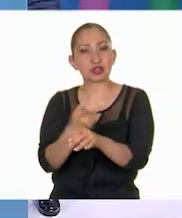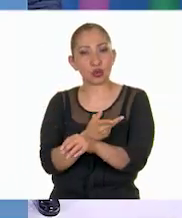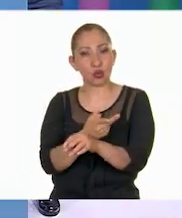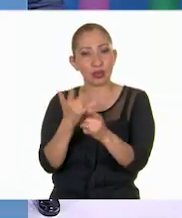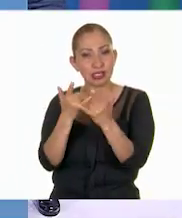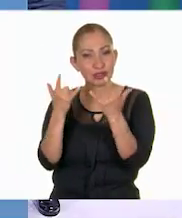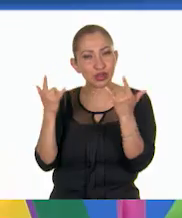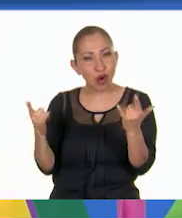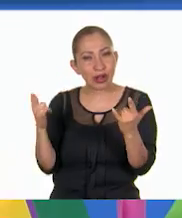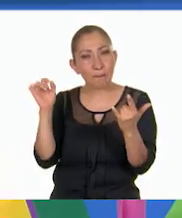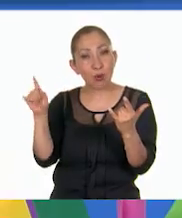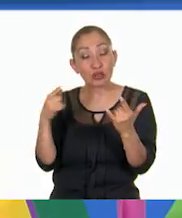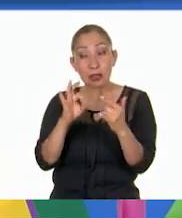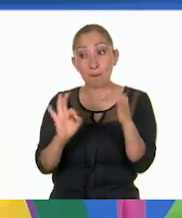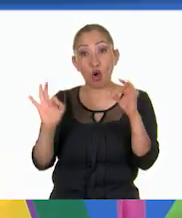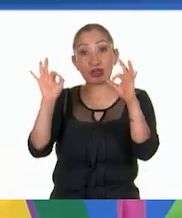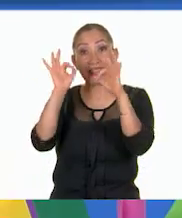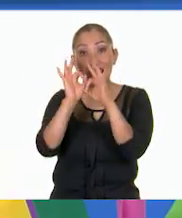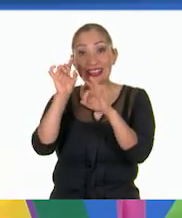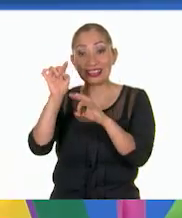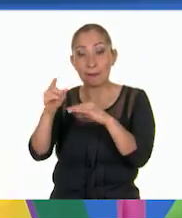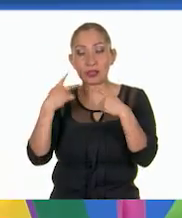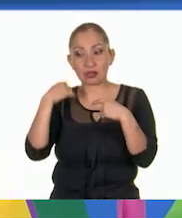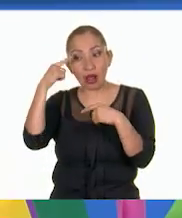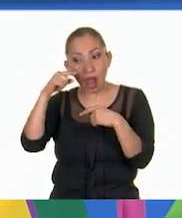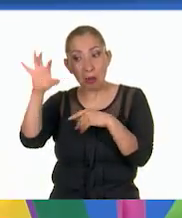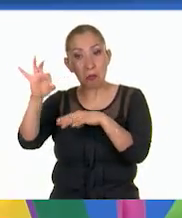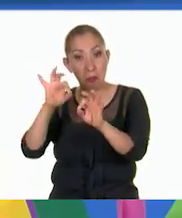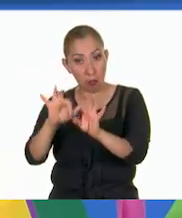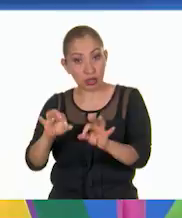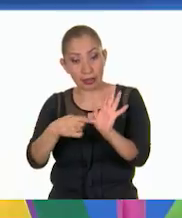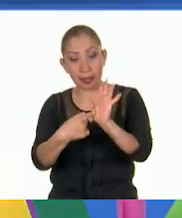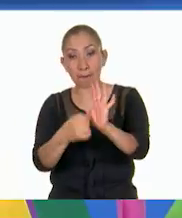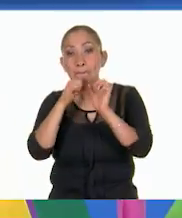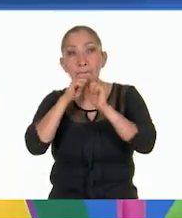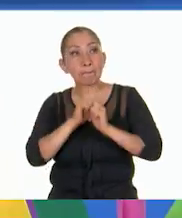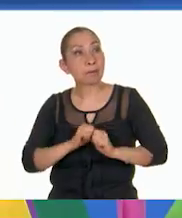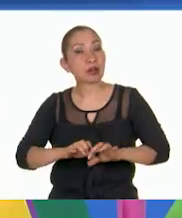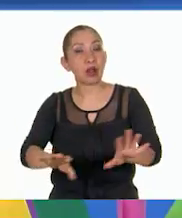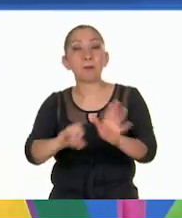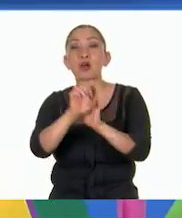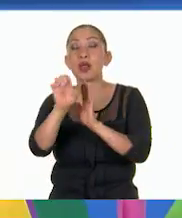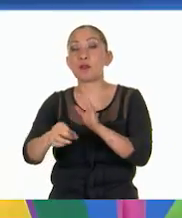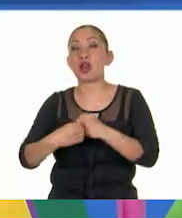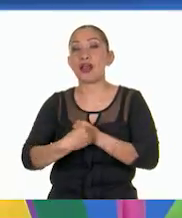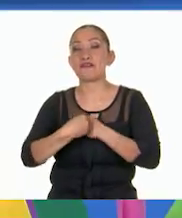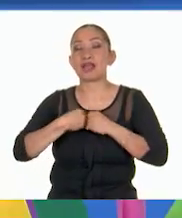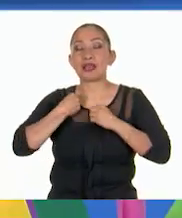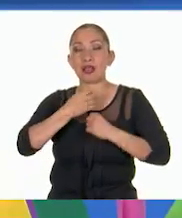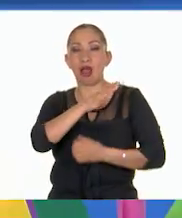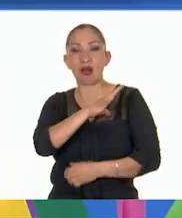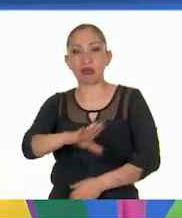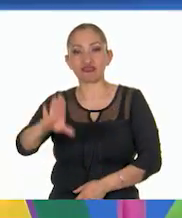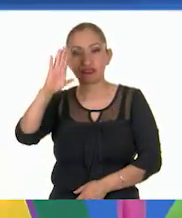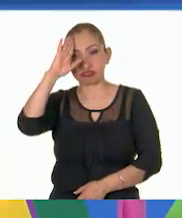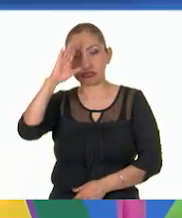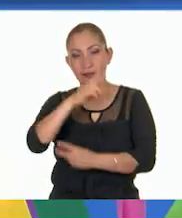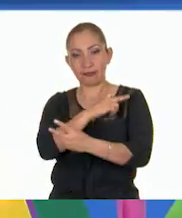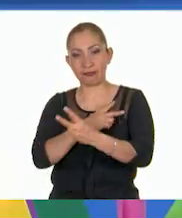que, pues por su relevancia, el autor considera importante difundir, como la vida de mi generalísimo